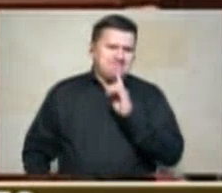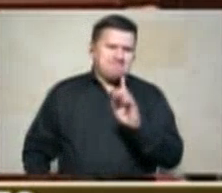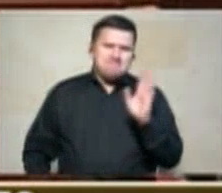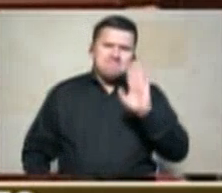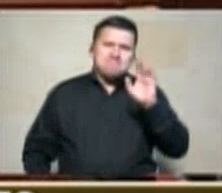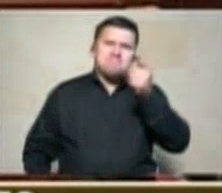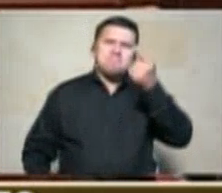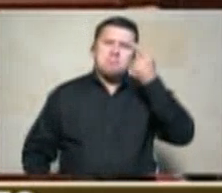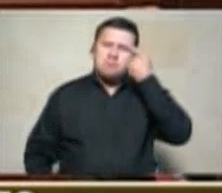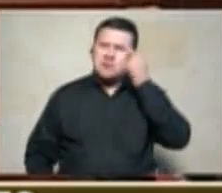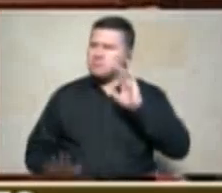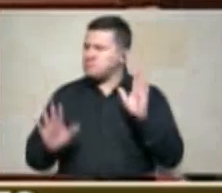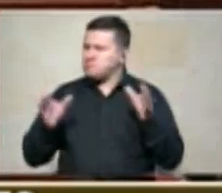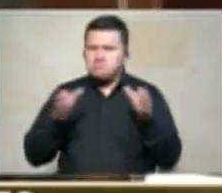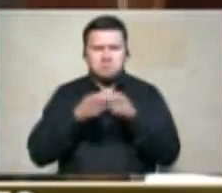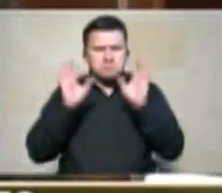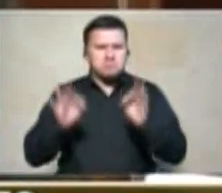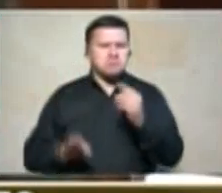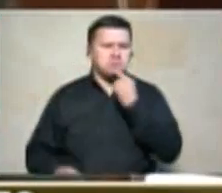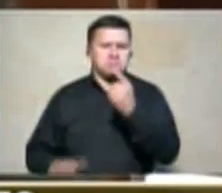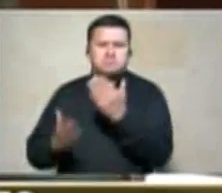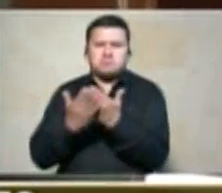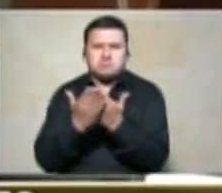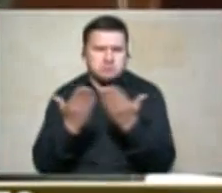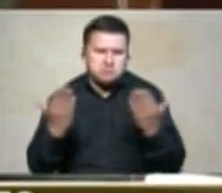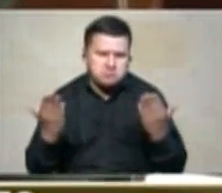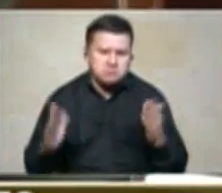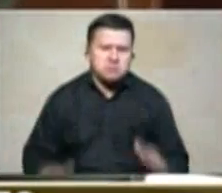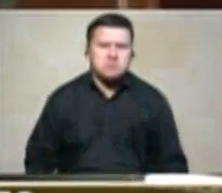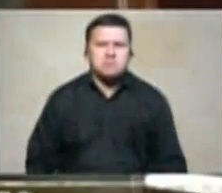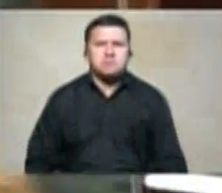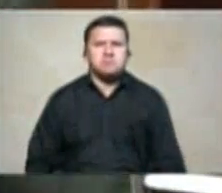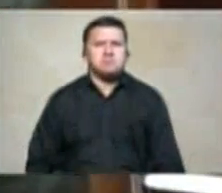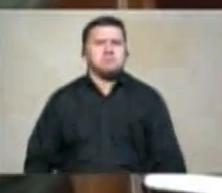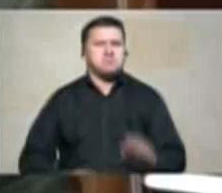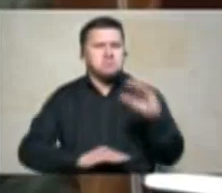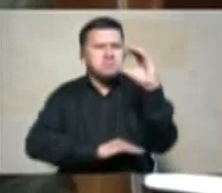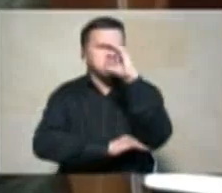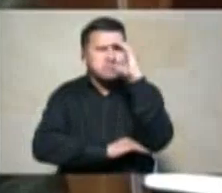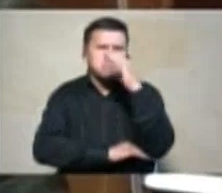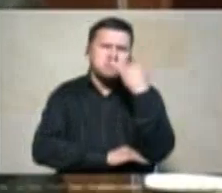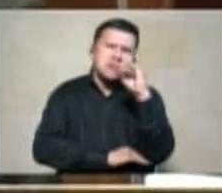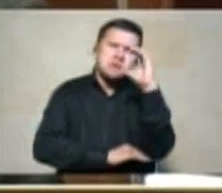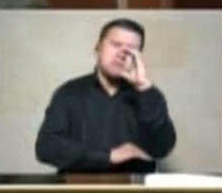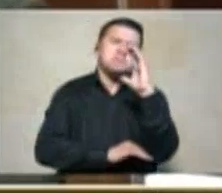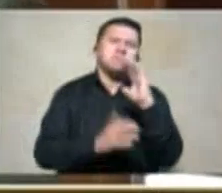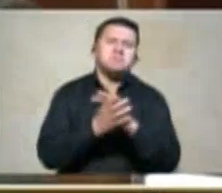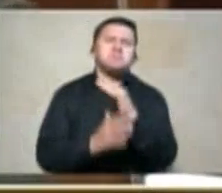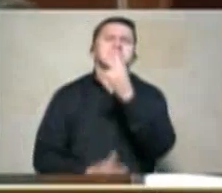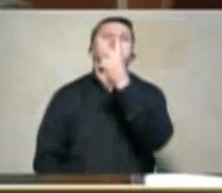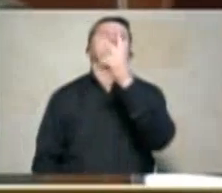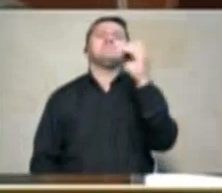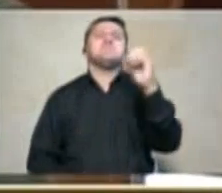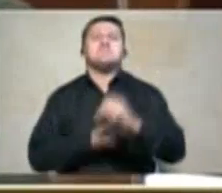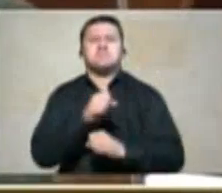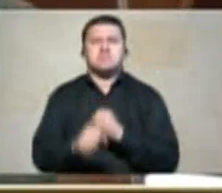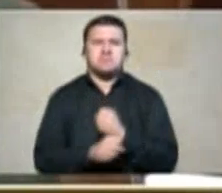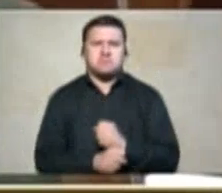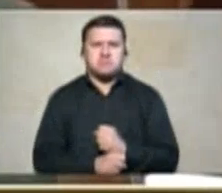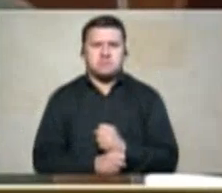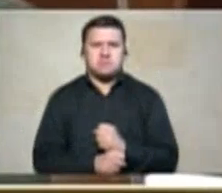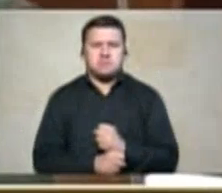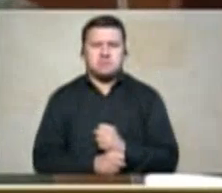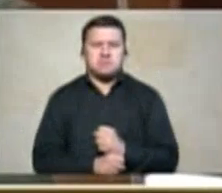en Colombia llevamos 200 años matándonos por la tierra. En Colombia,